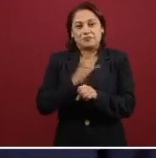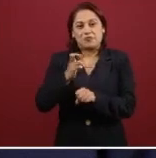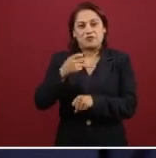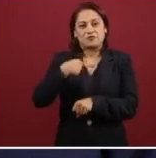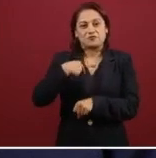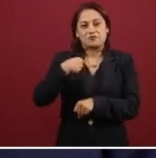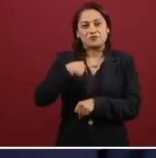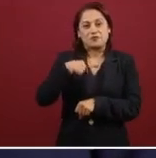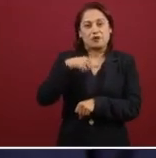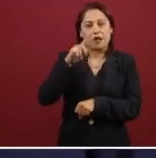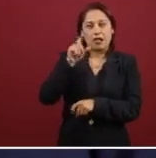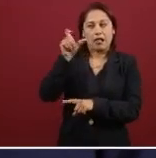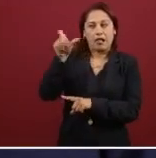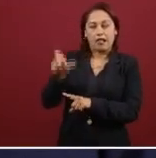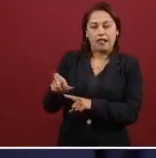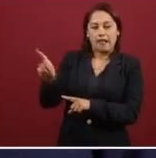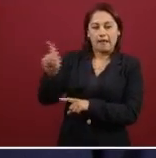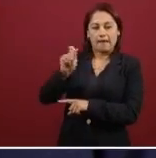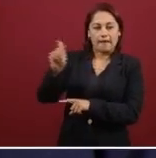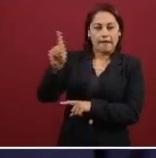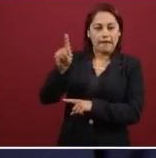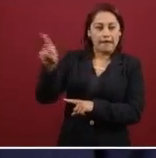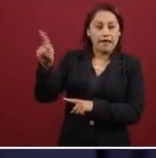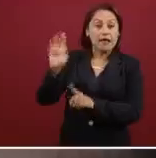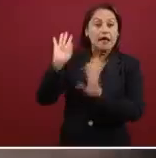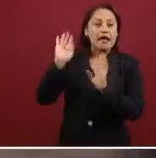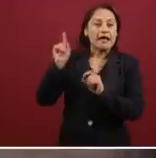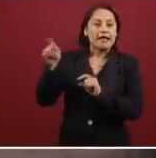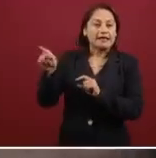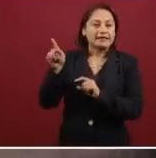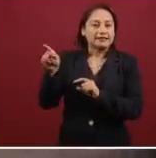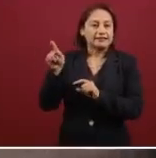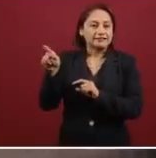porque no son serios.